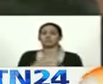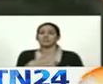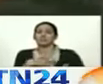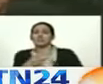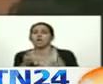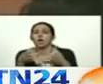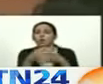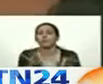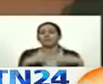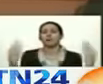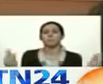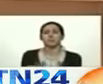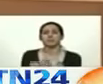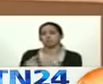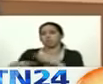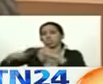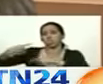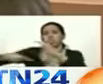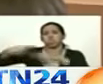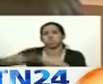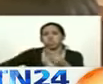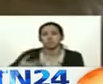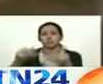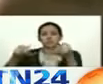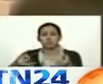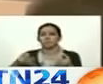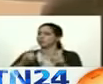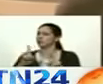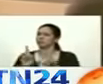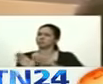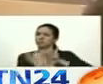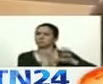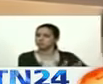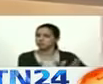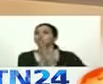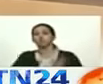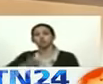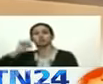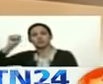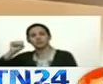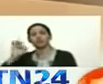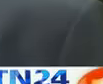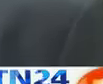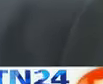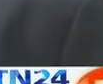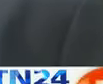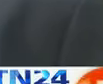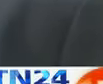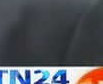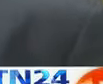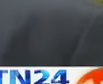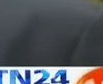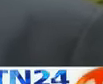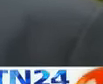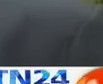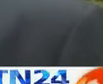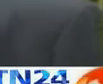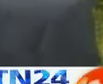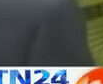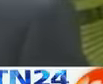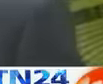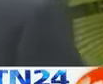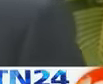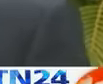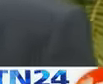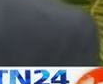quedó conformado por 31 ministros y 6 vicepresidentes en el área económica, política y social. Más burocracia, si tiene 5 ministerios más,